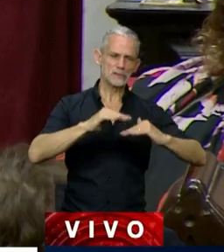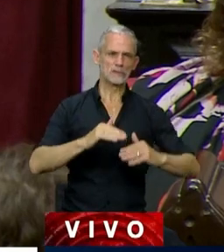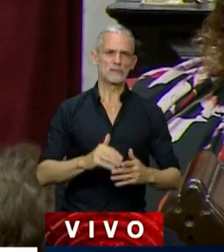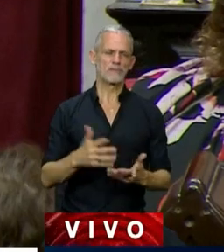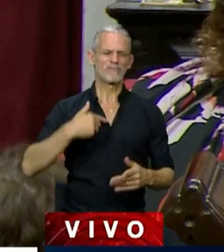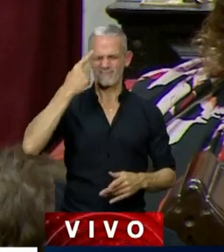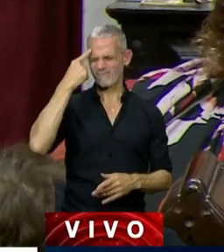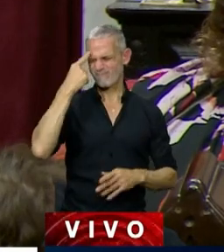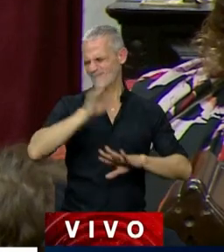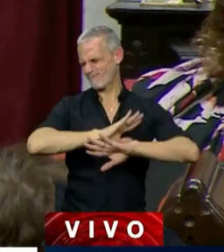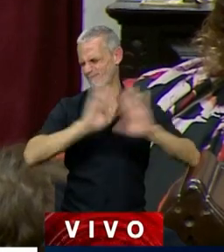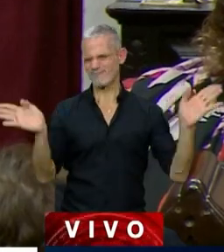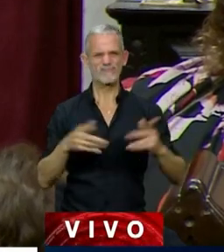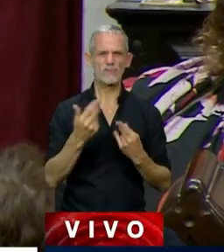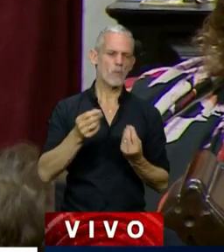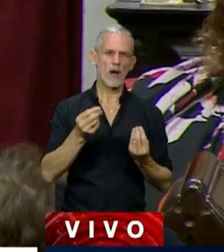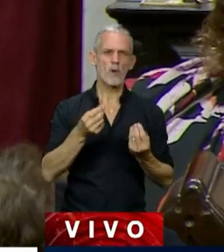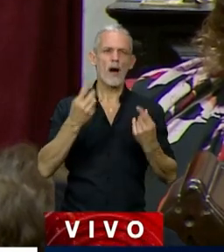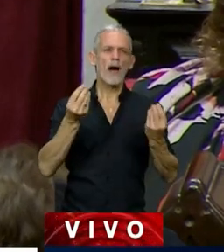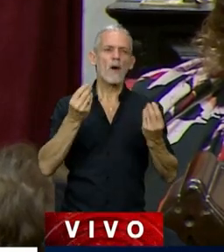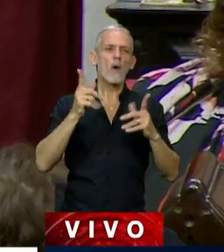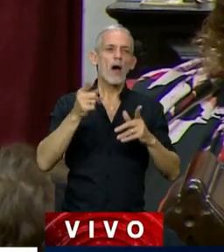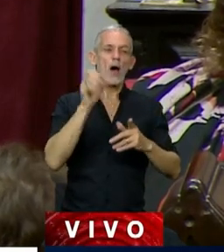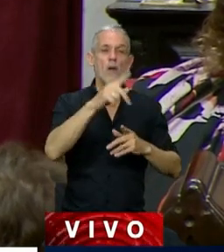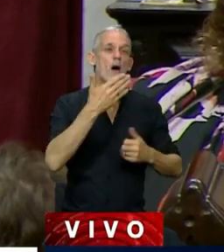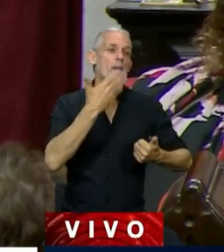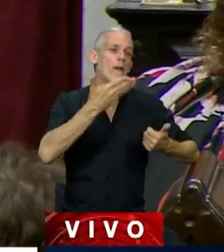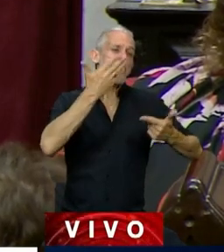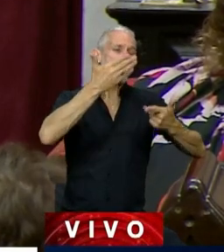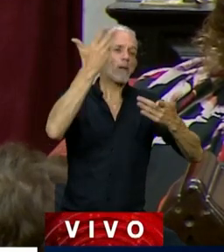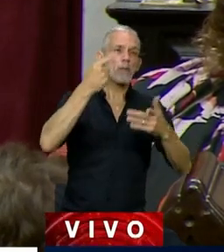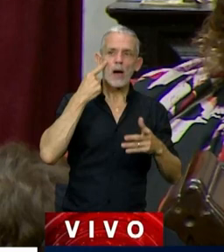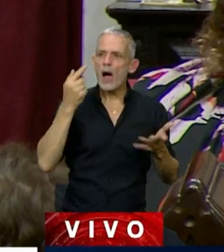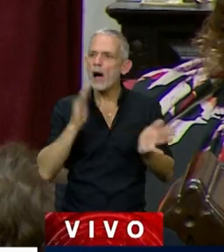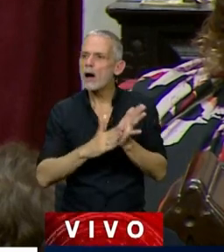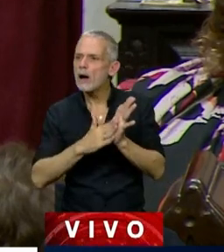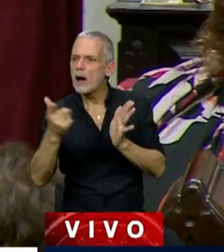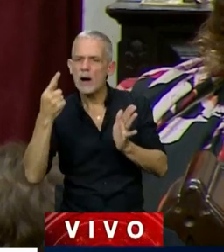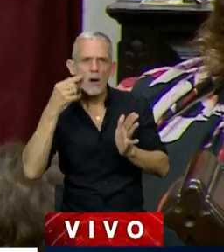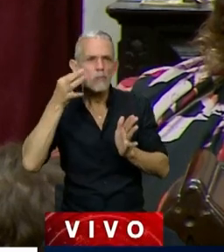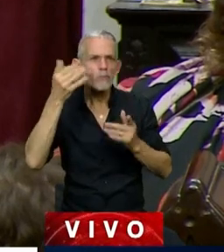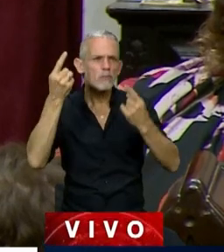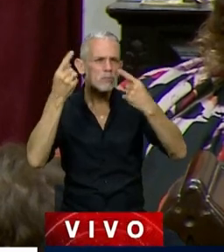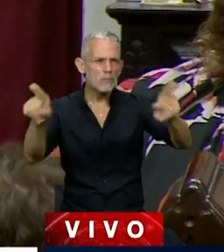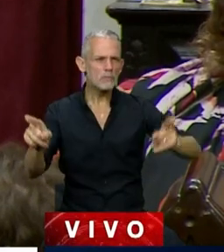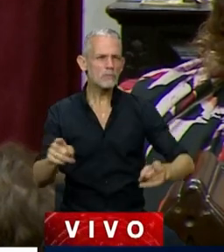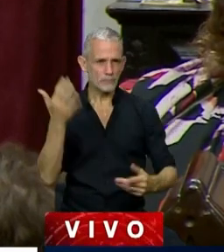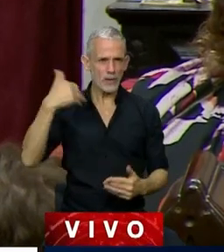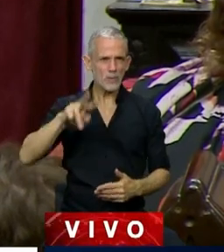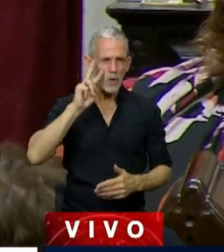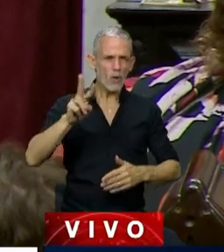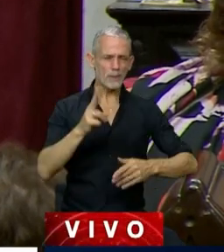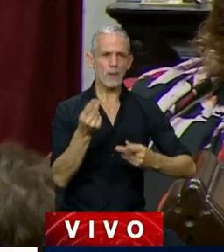No les creemos más la distancia que hay entre sus palabras y los hechos concretos. Los vimos militar